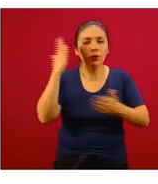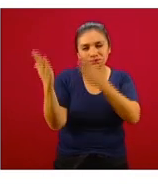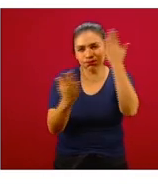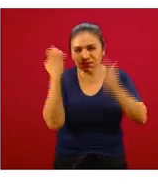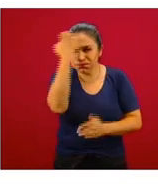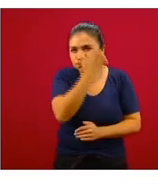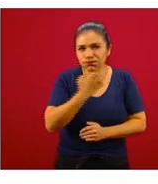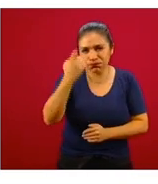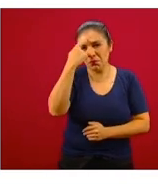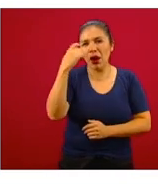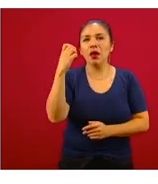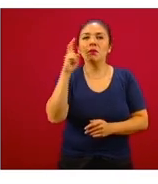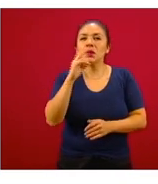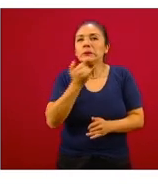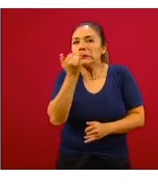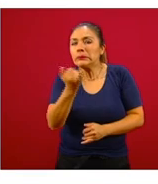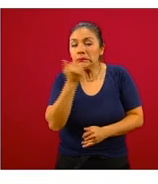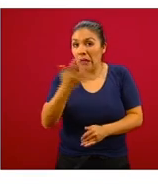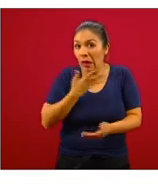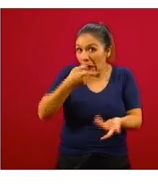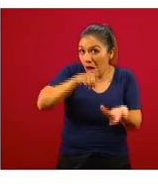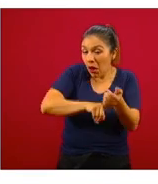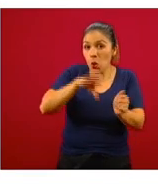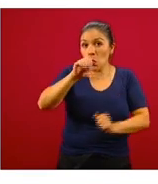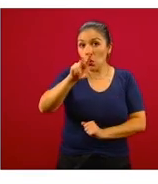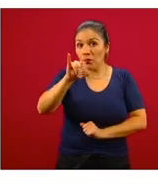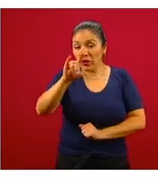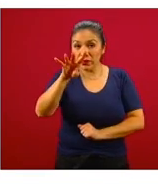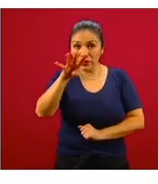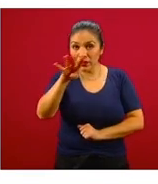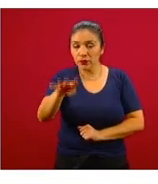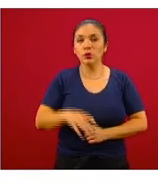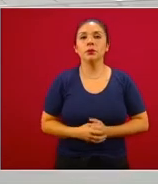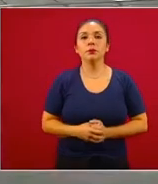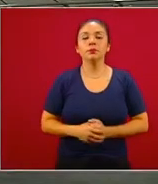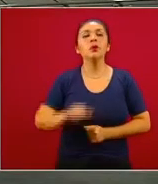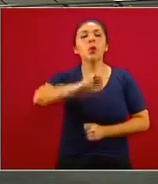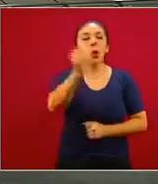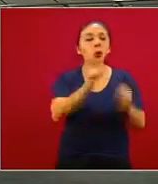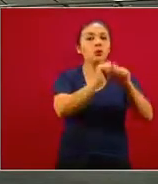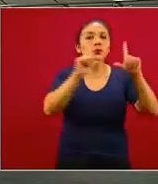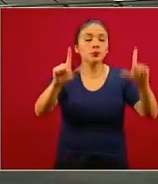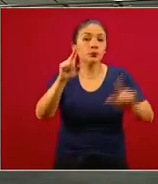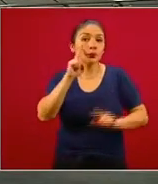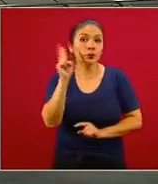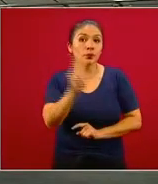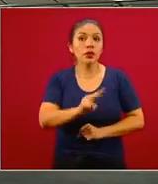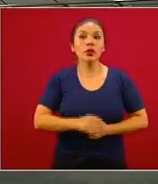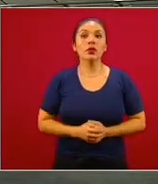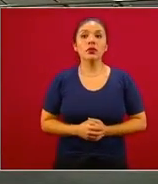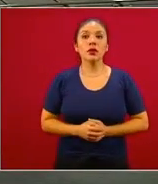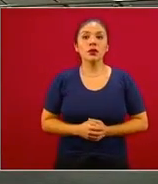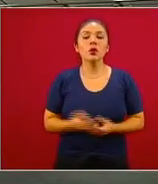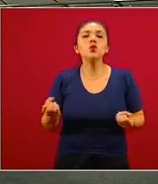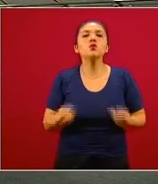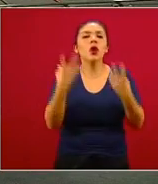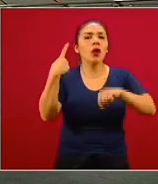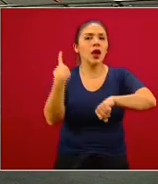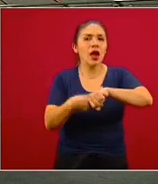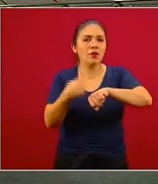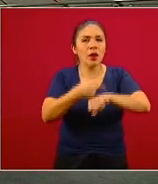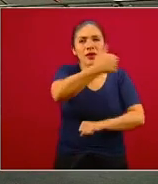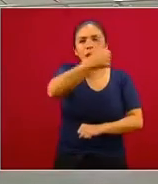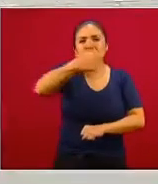ingresadas negative cases, para el tema de and in total we have studied La siguiente diapositiva vemos 105,000 la people. carga de enfermedad por